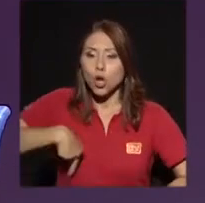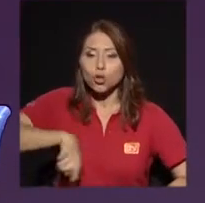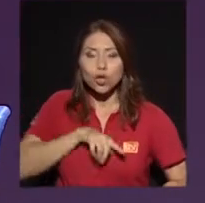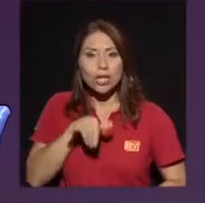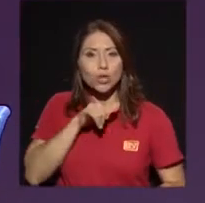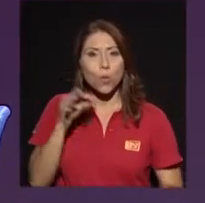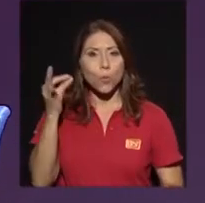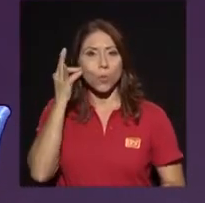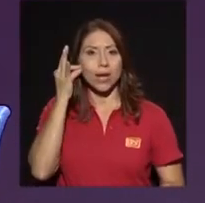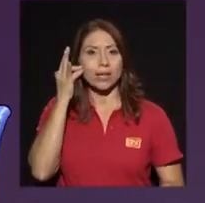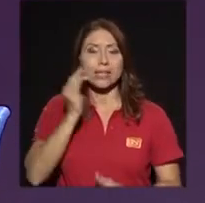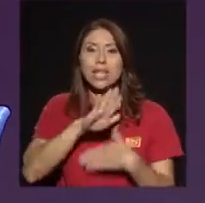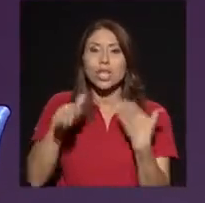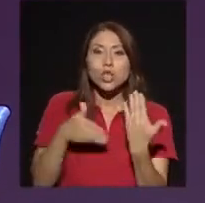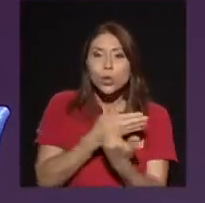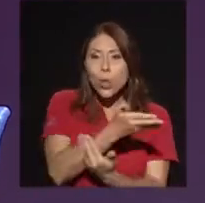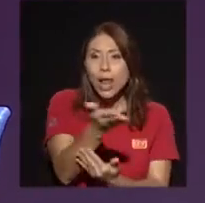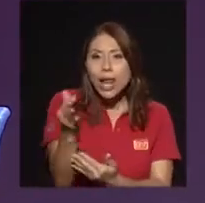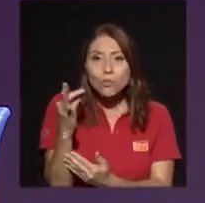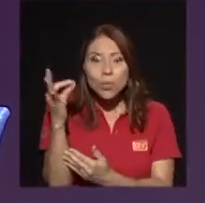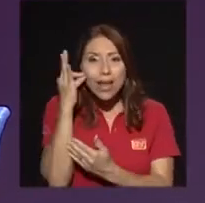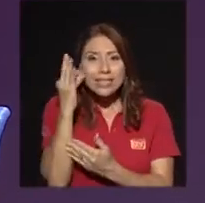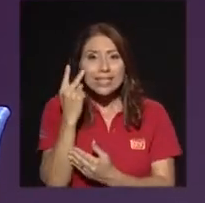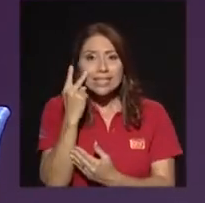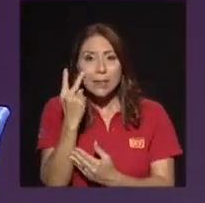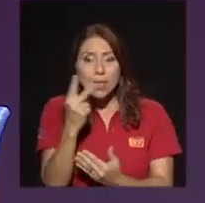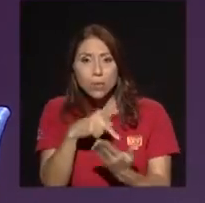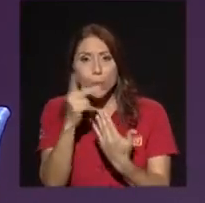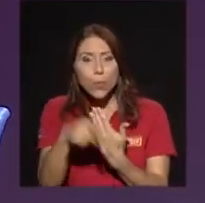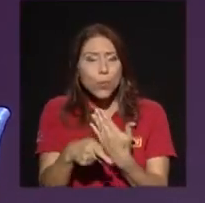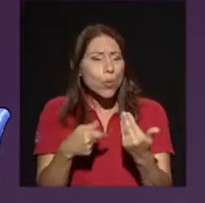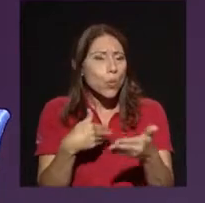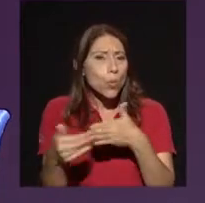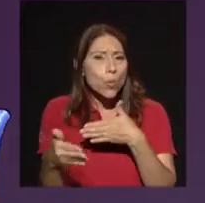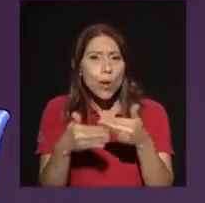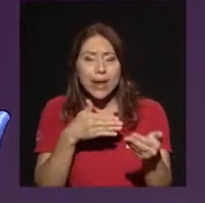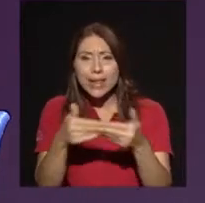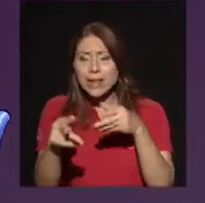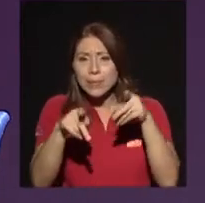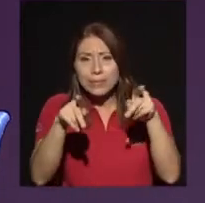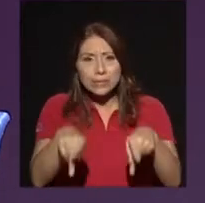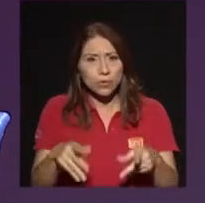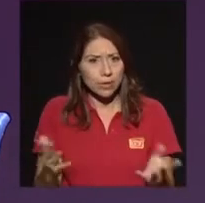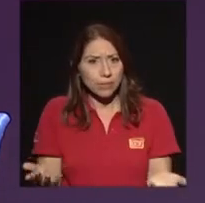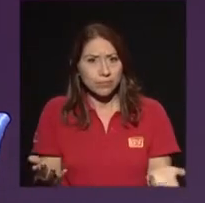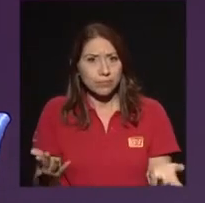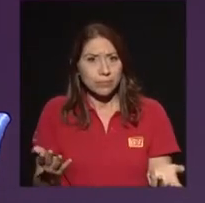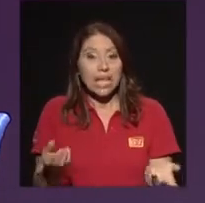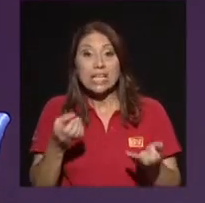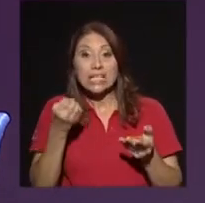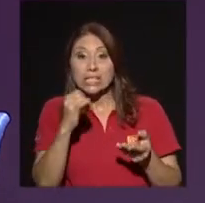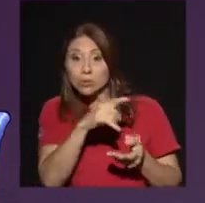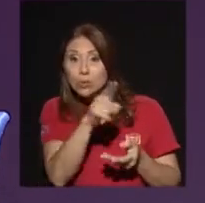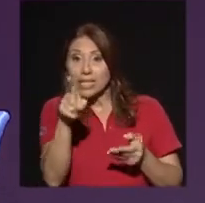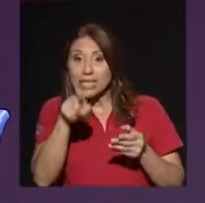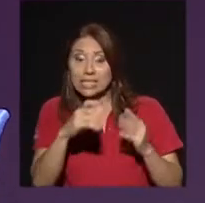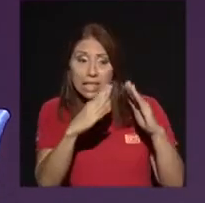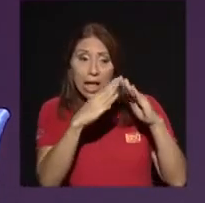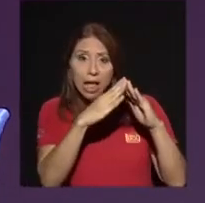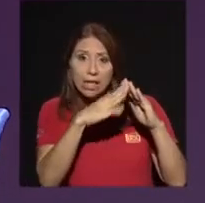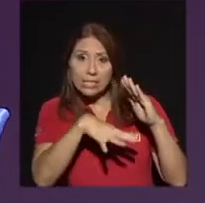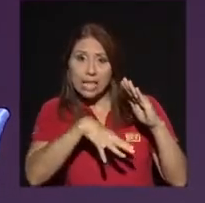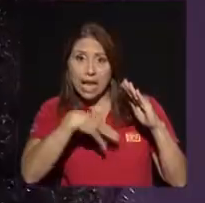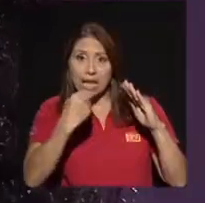y todas las mujeres que nos están viendo fuera de casa y cualquier otro tipo de persona cuando sale a la calle se siente